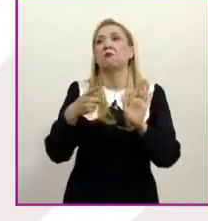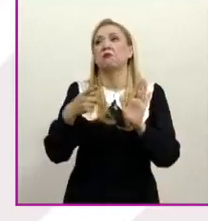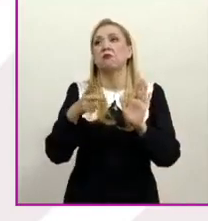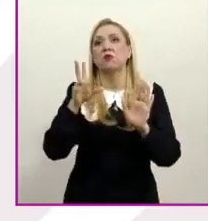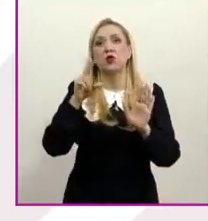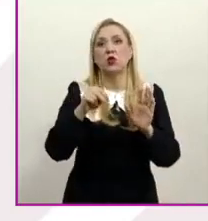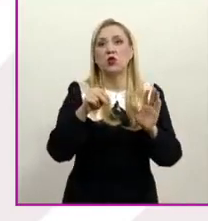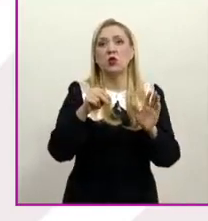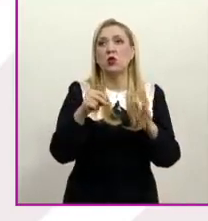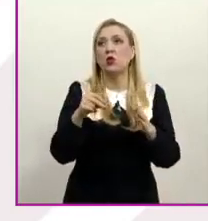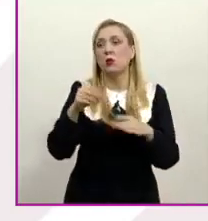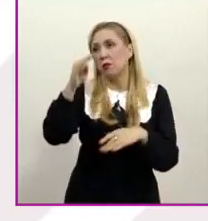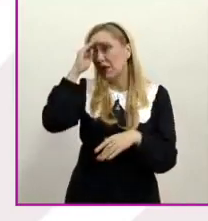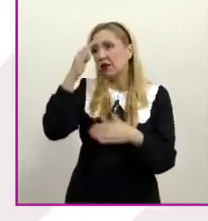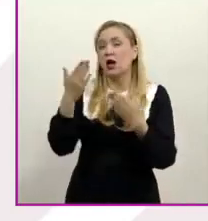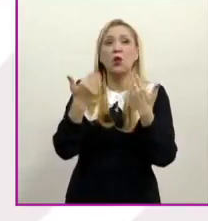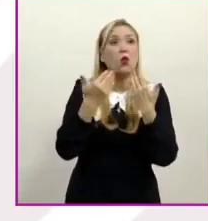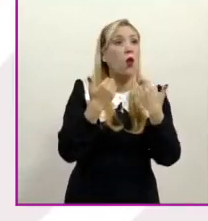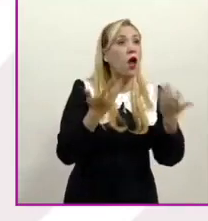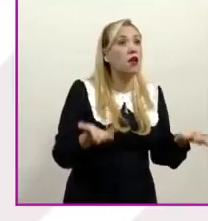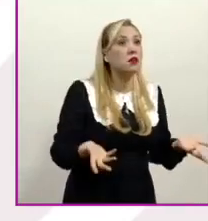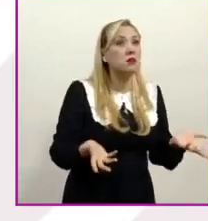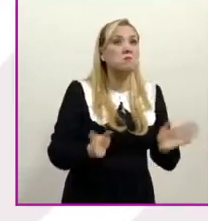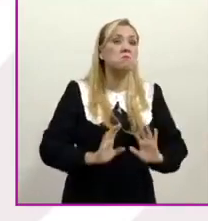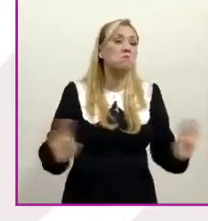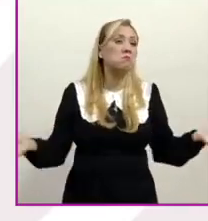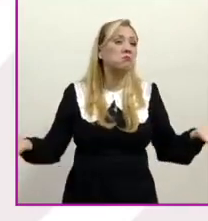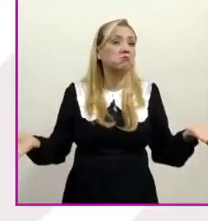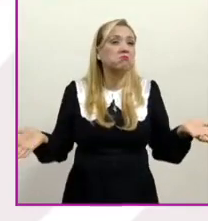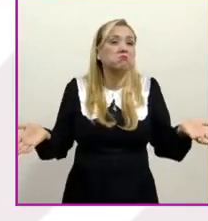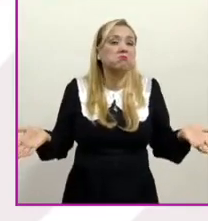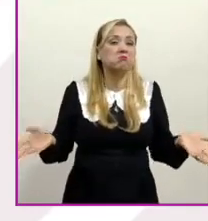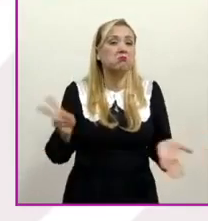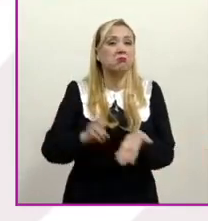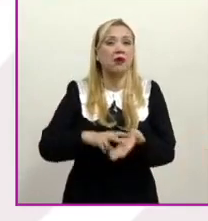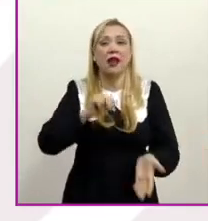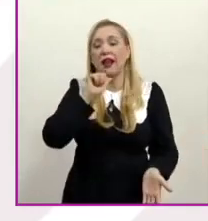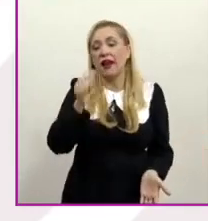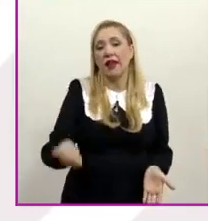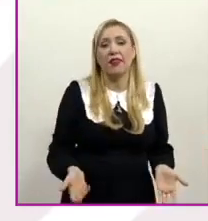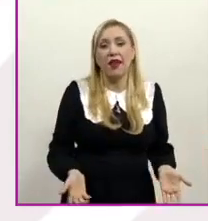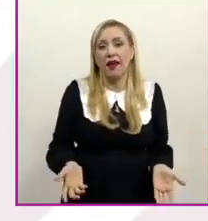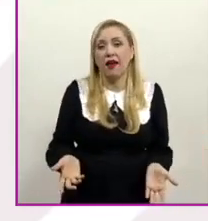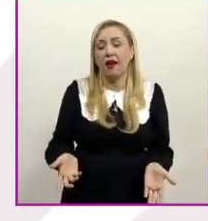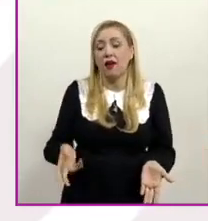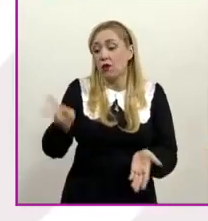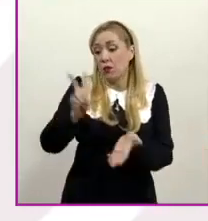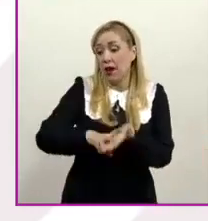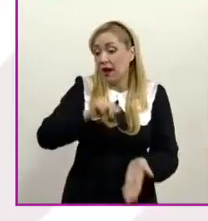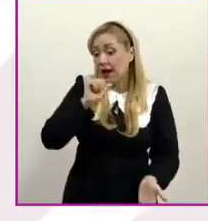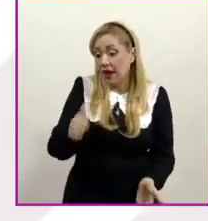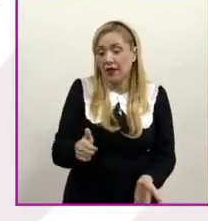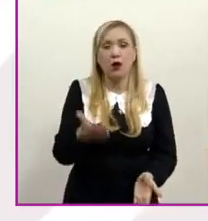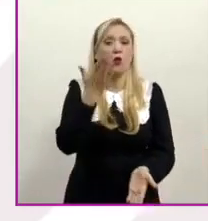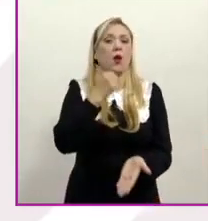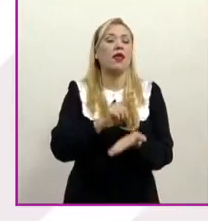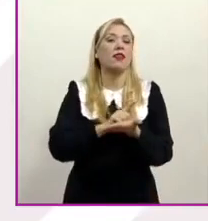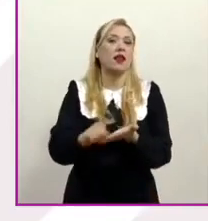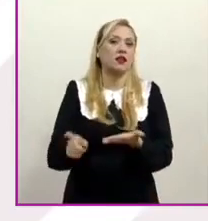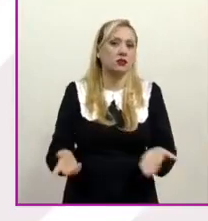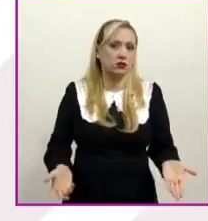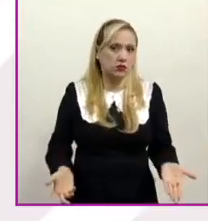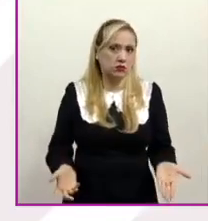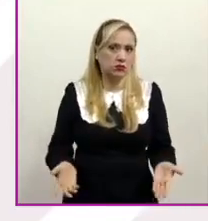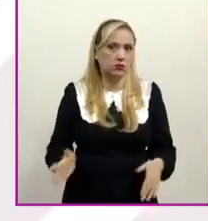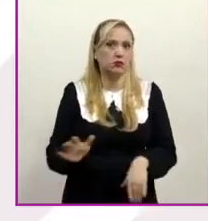que no existe no tiene un valor, y si no tiene un valor, no tiene derechos. Y por